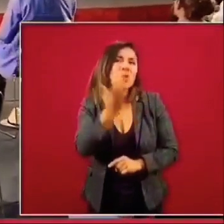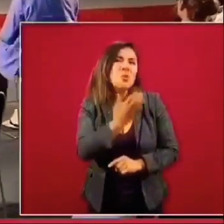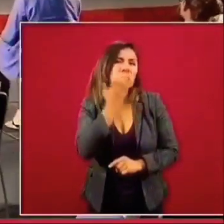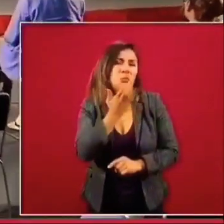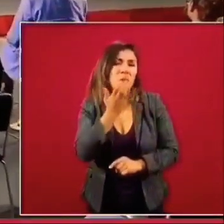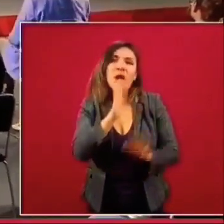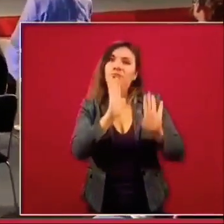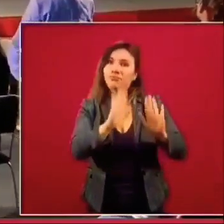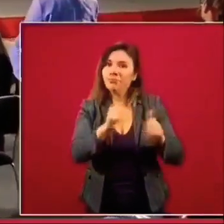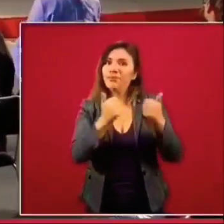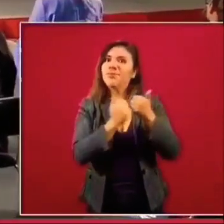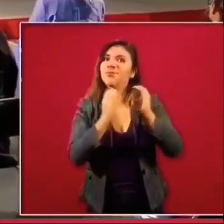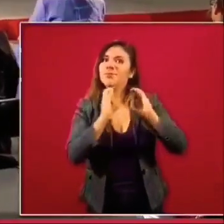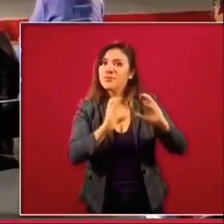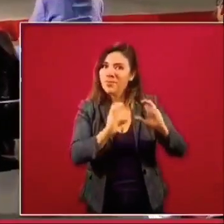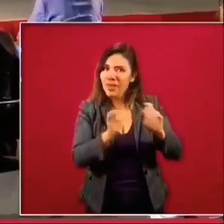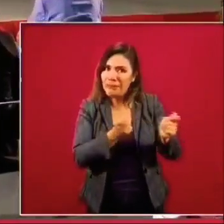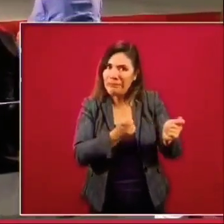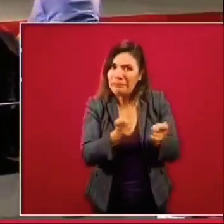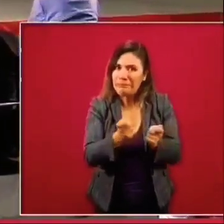tradicionales, hay que tener cuidado.